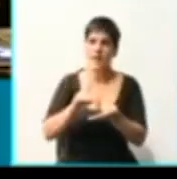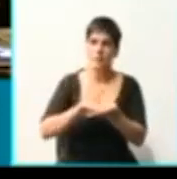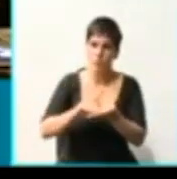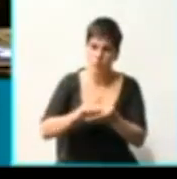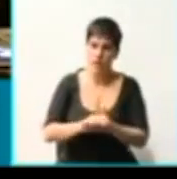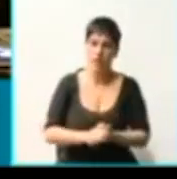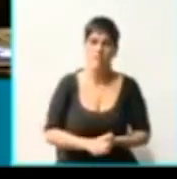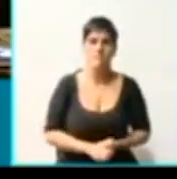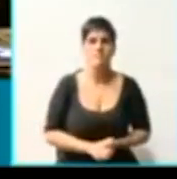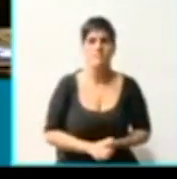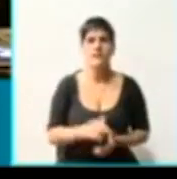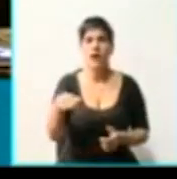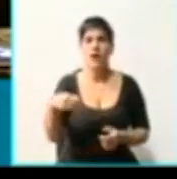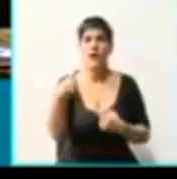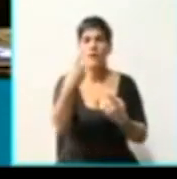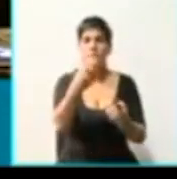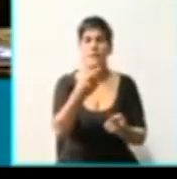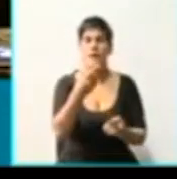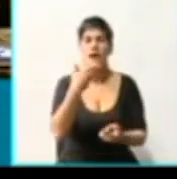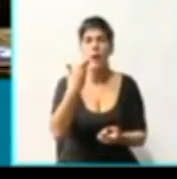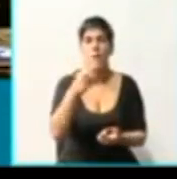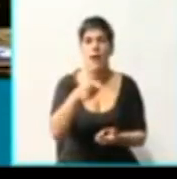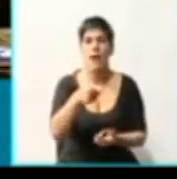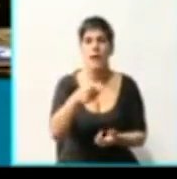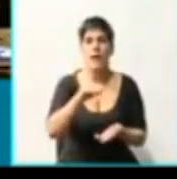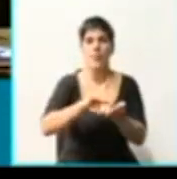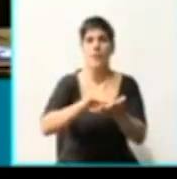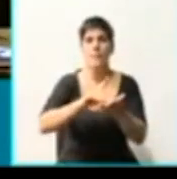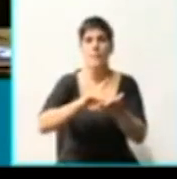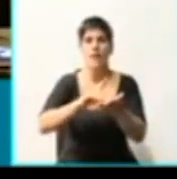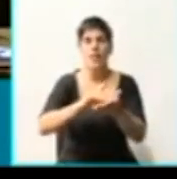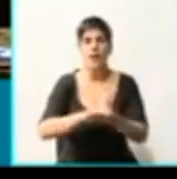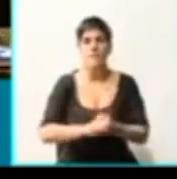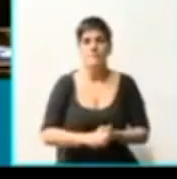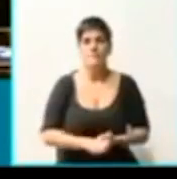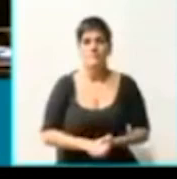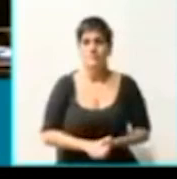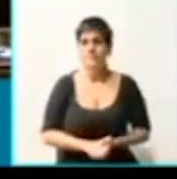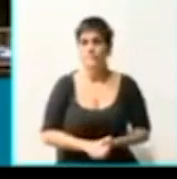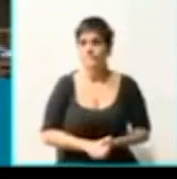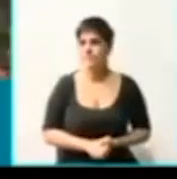La palabra la diputada Miriam Breckman.